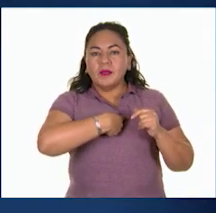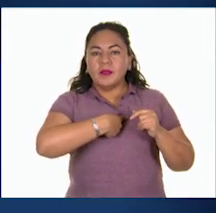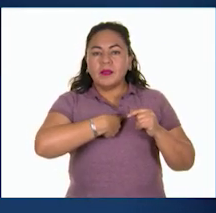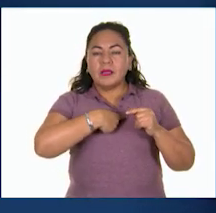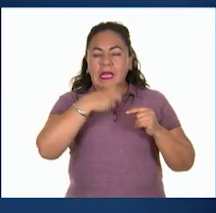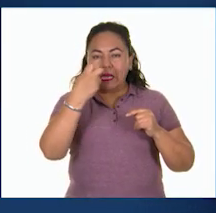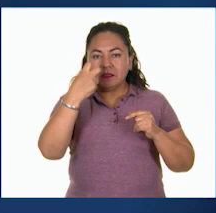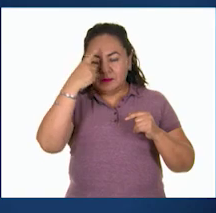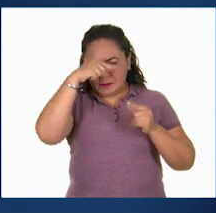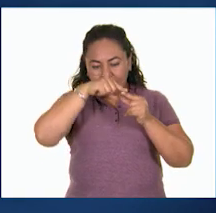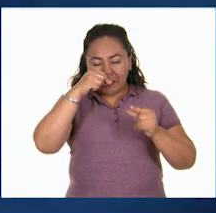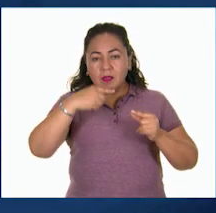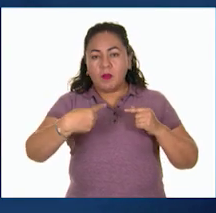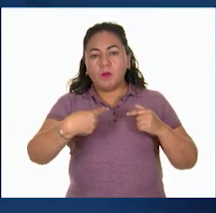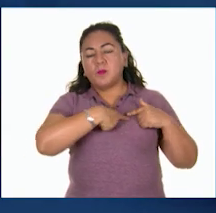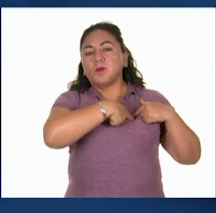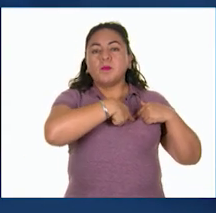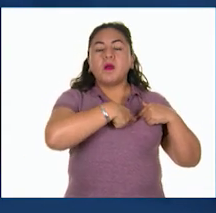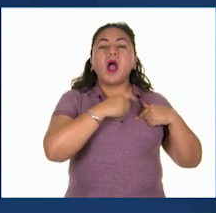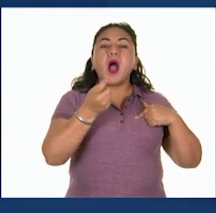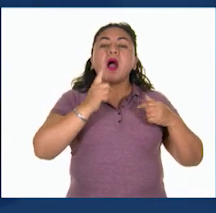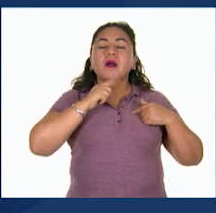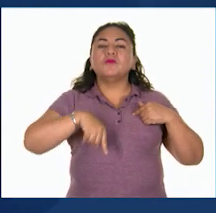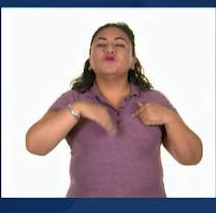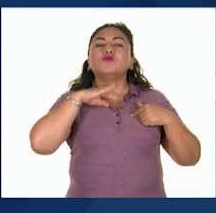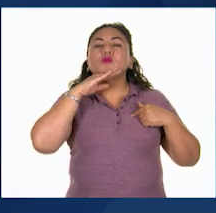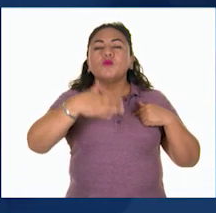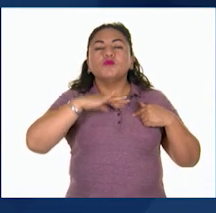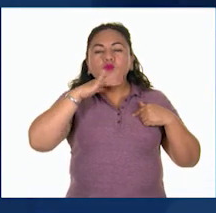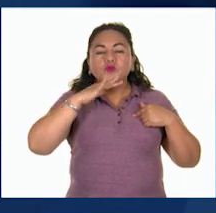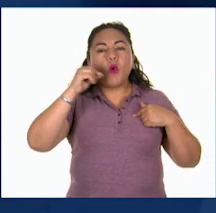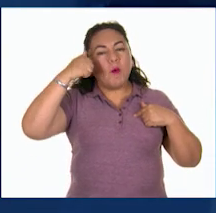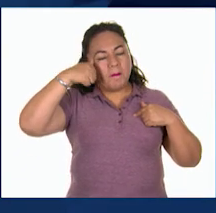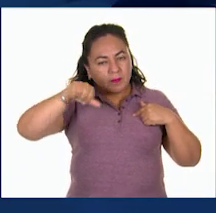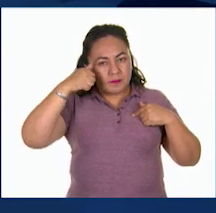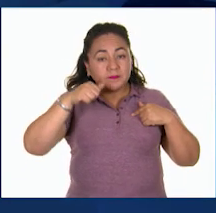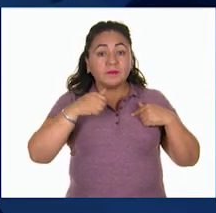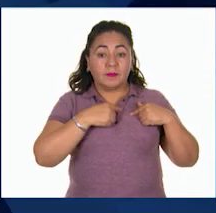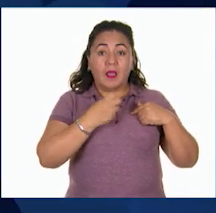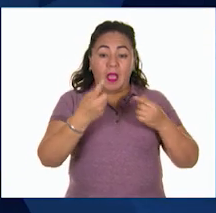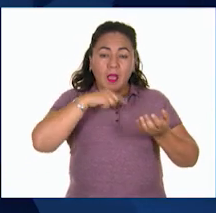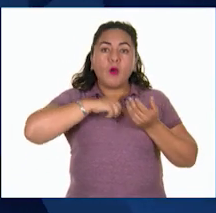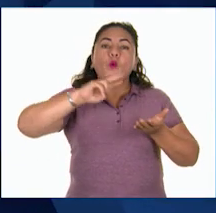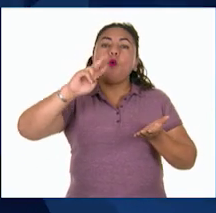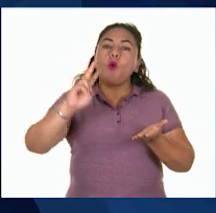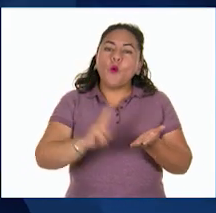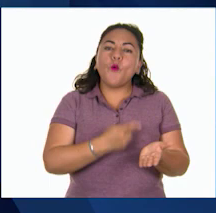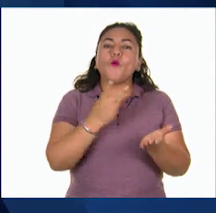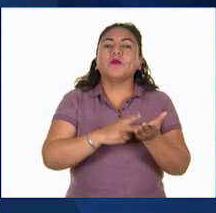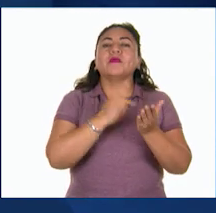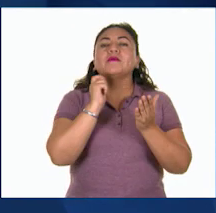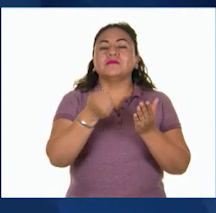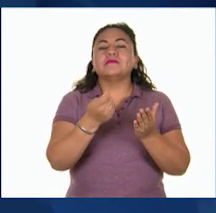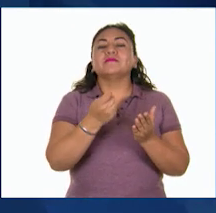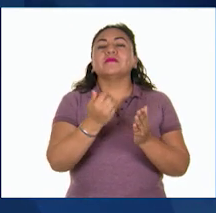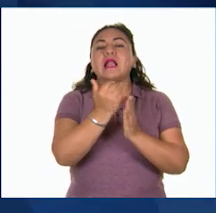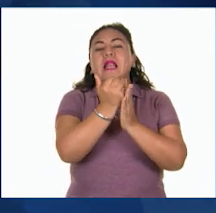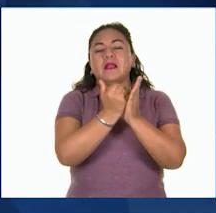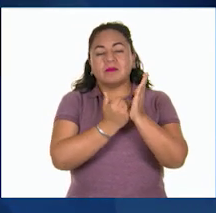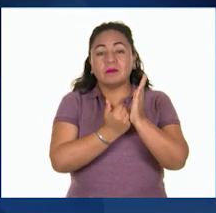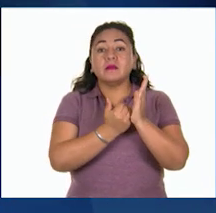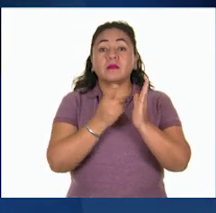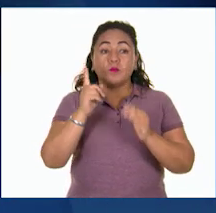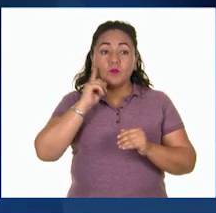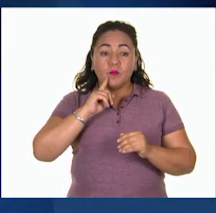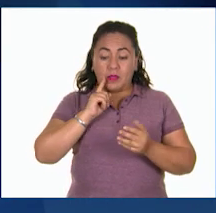el cuerno labrado de impudicia. Repite la operación de todos los principios. Lo que esta mujer